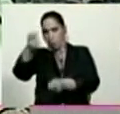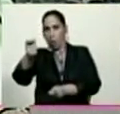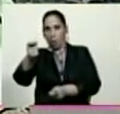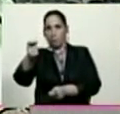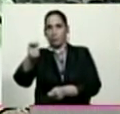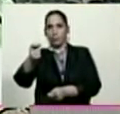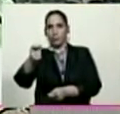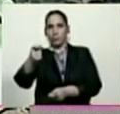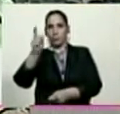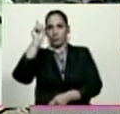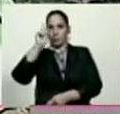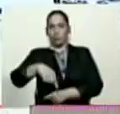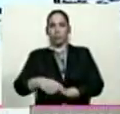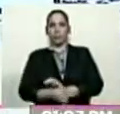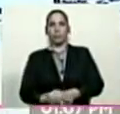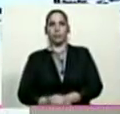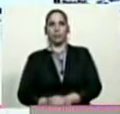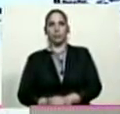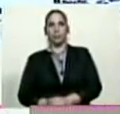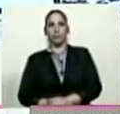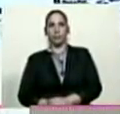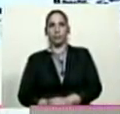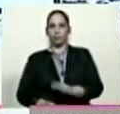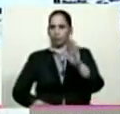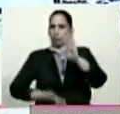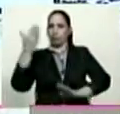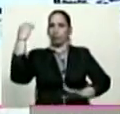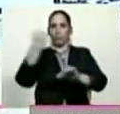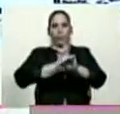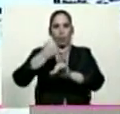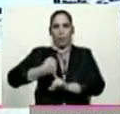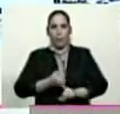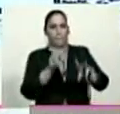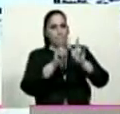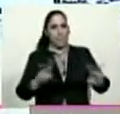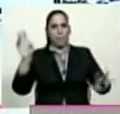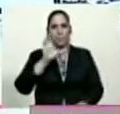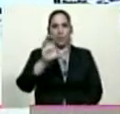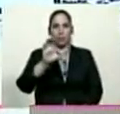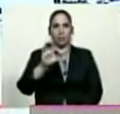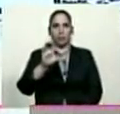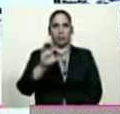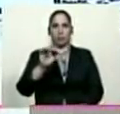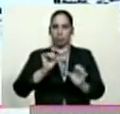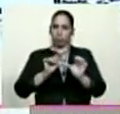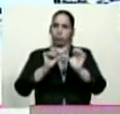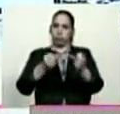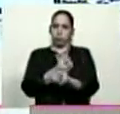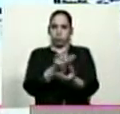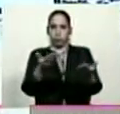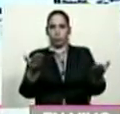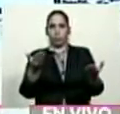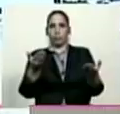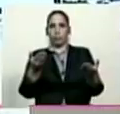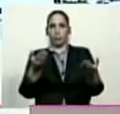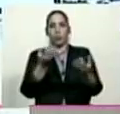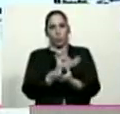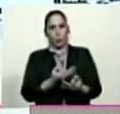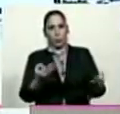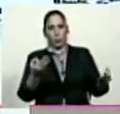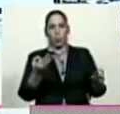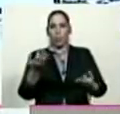y además vamos al combate por la paz de la patria. Sigan ustedes en perfecta